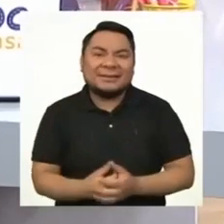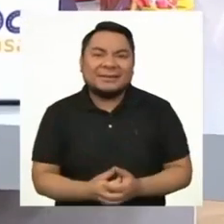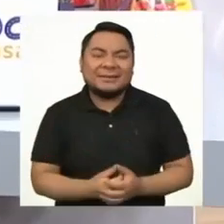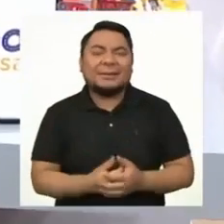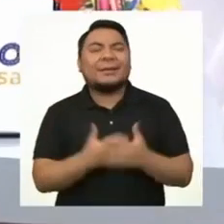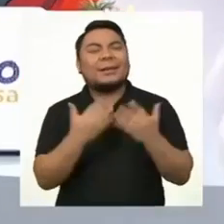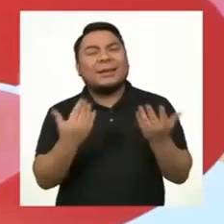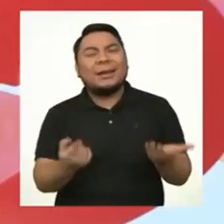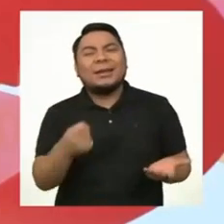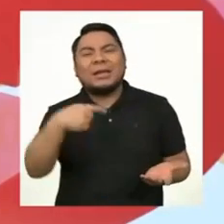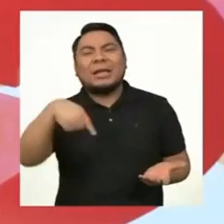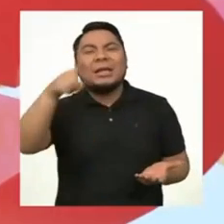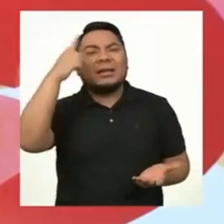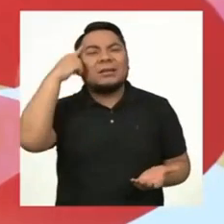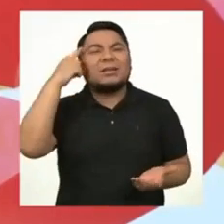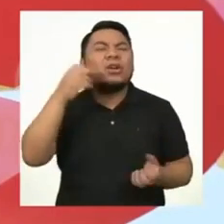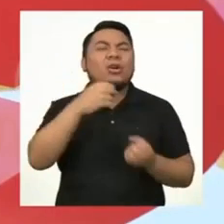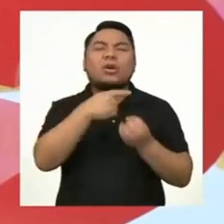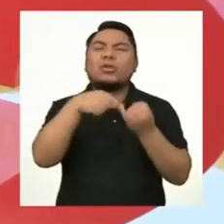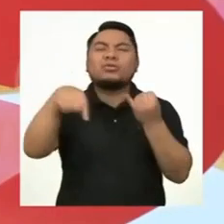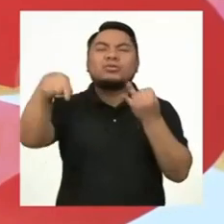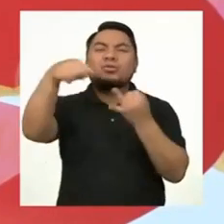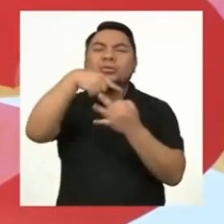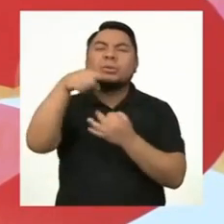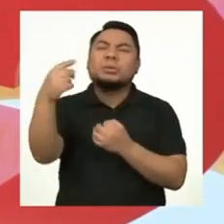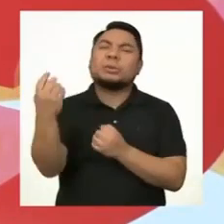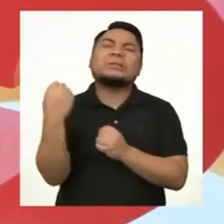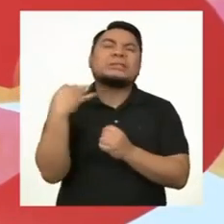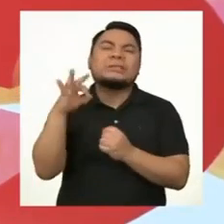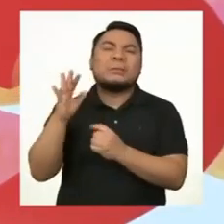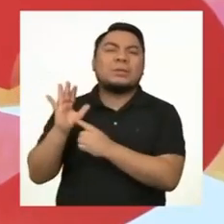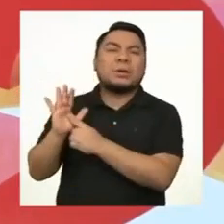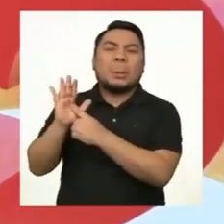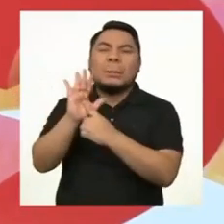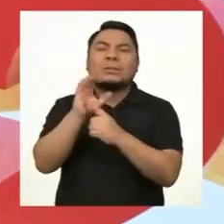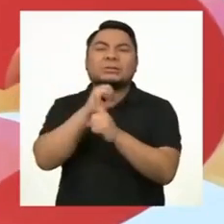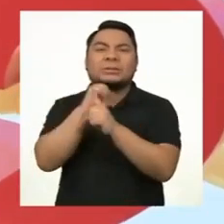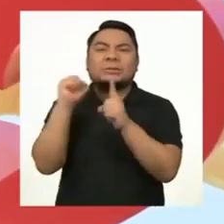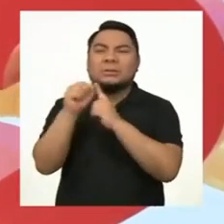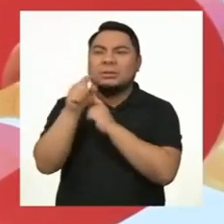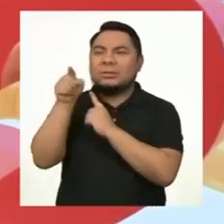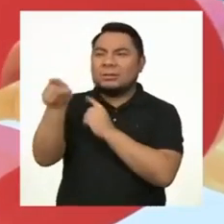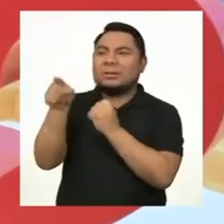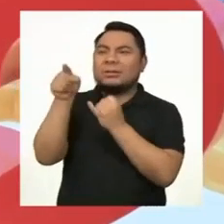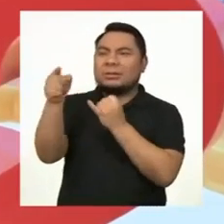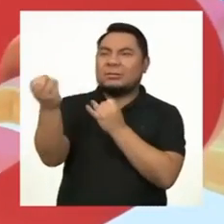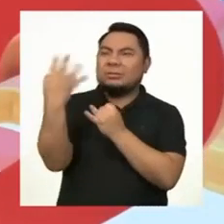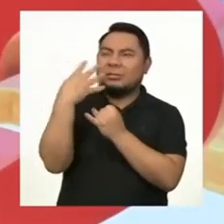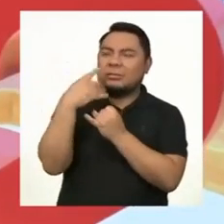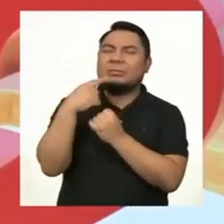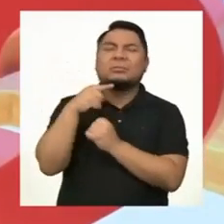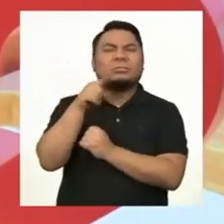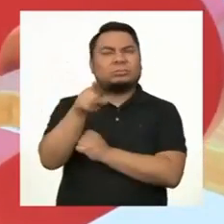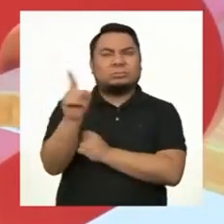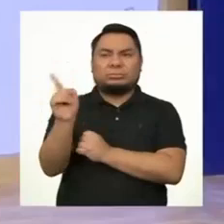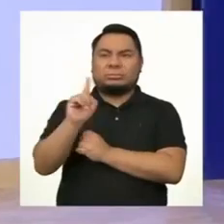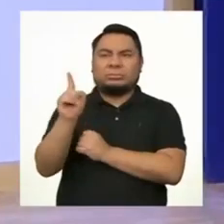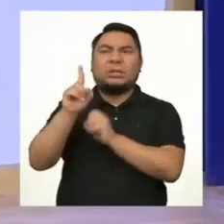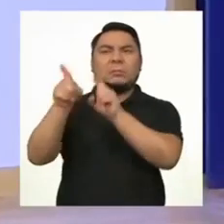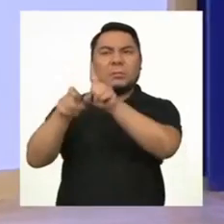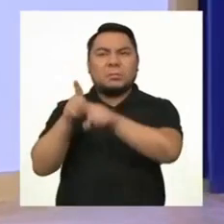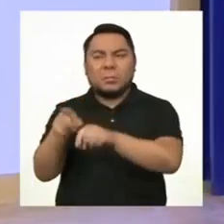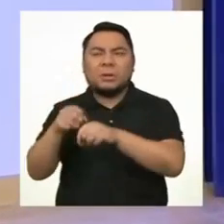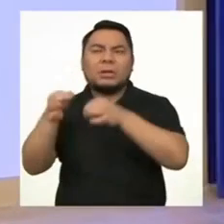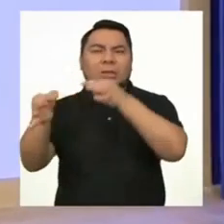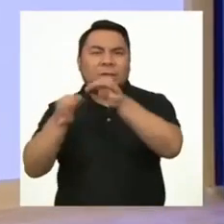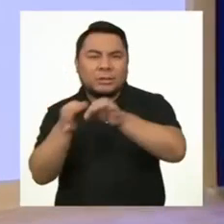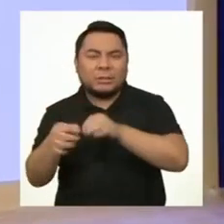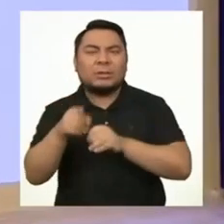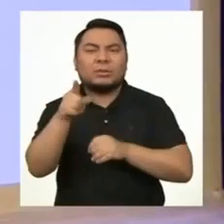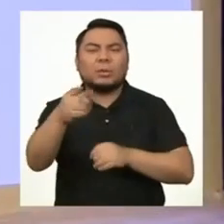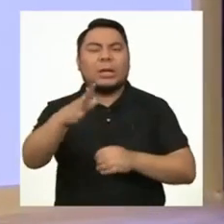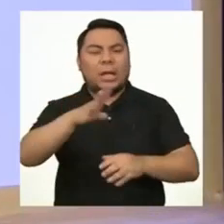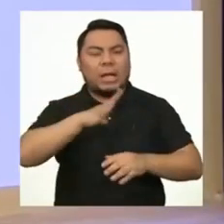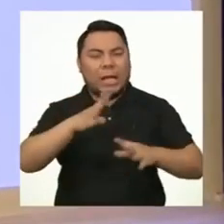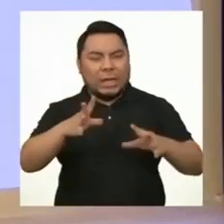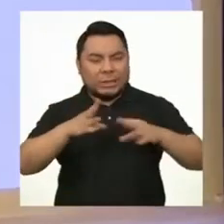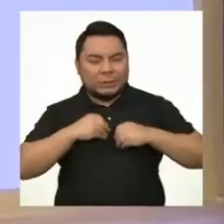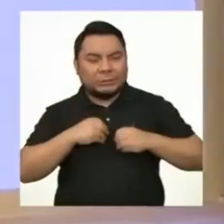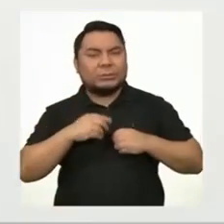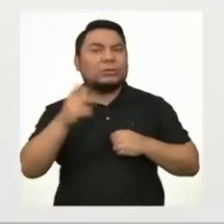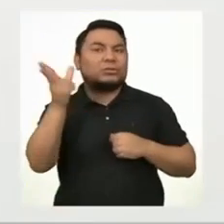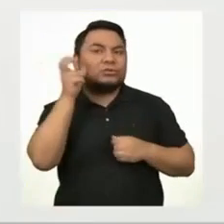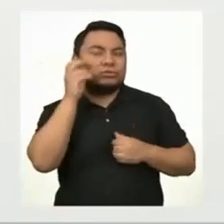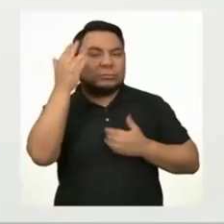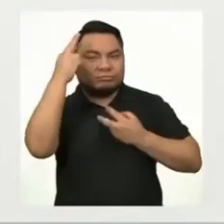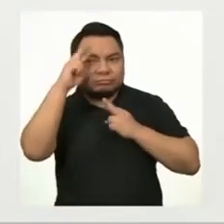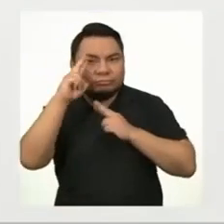Cuestionemos todos los estereotipos que encontramos en la sociedad. Aprendamos a ser tolerantes, a aceptarnos y a